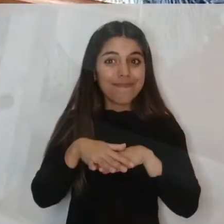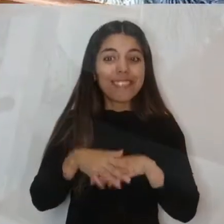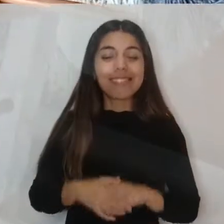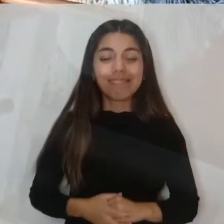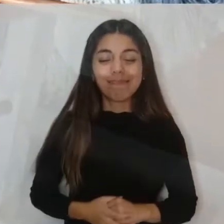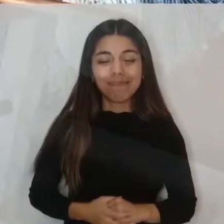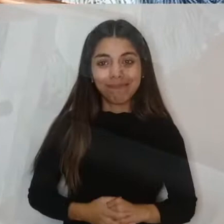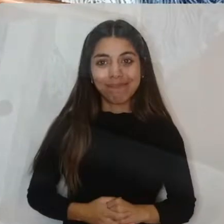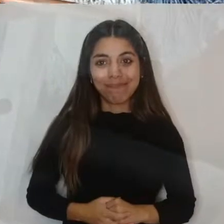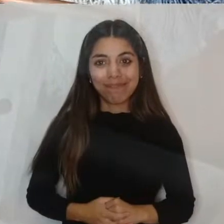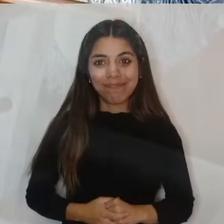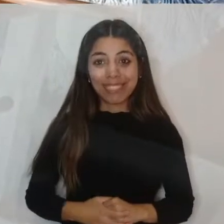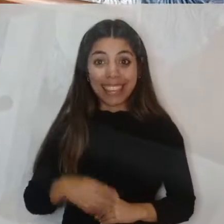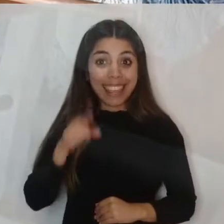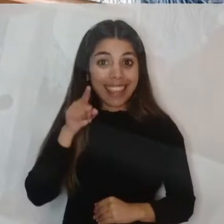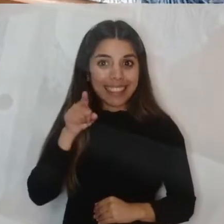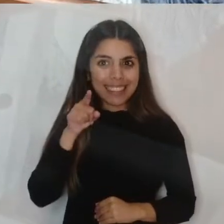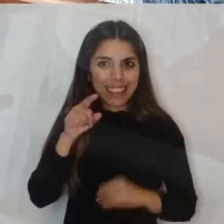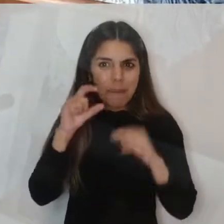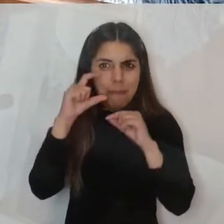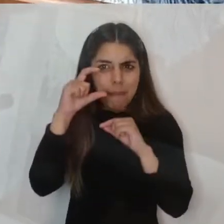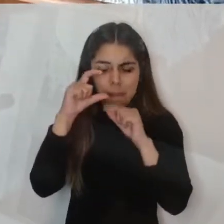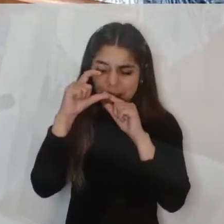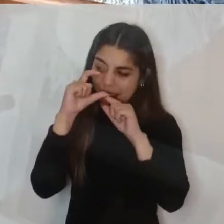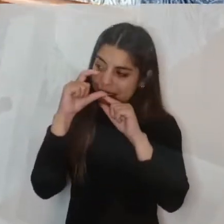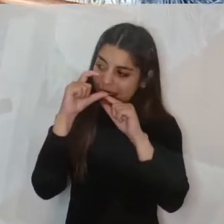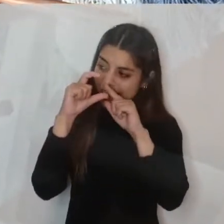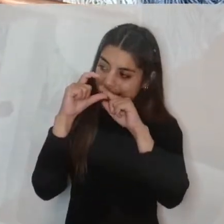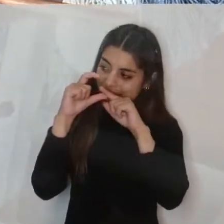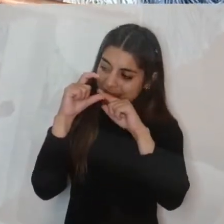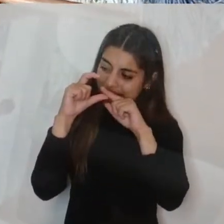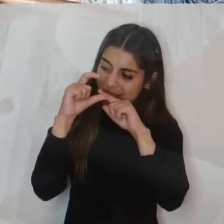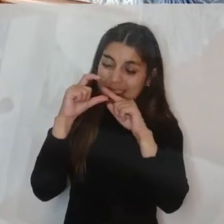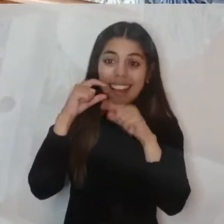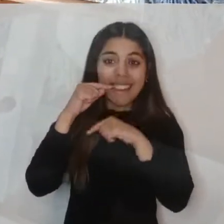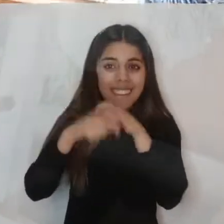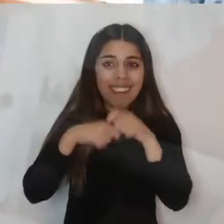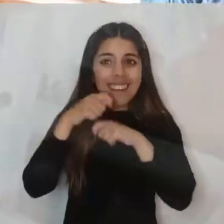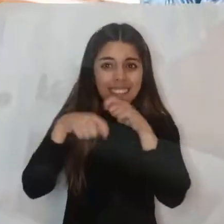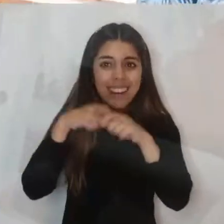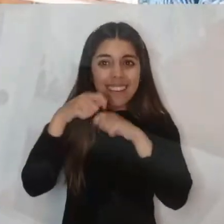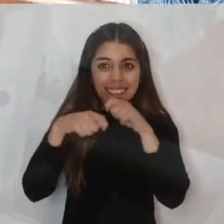Mi huella es más grande, pero como esta es una bufanda pequeña